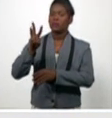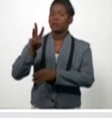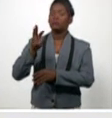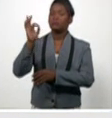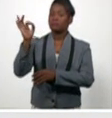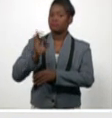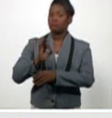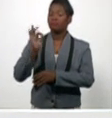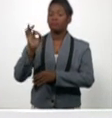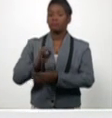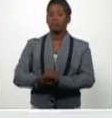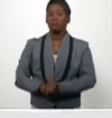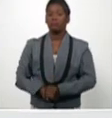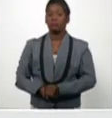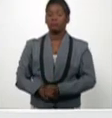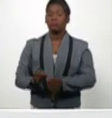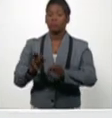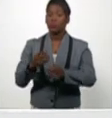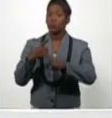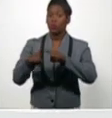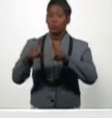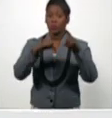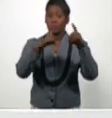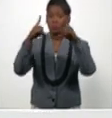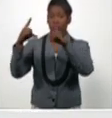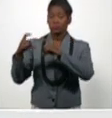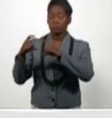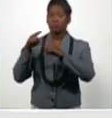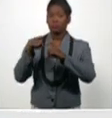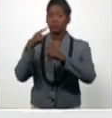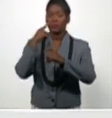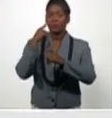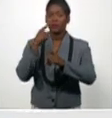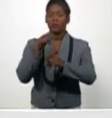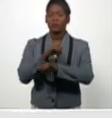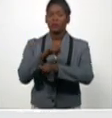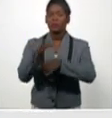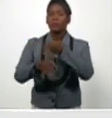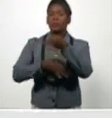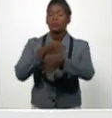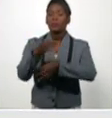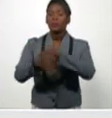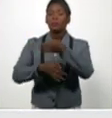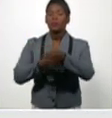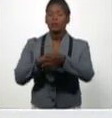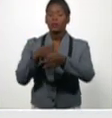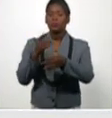nos vamos al cuadro final, donde aparecen nuevamente, sin mucho cambio,